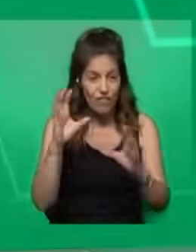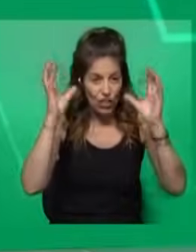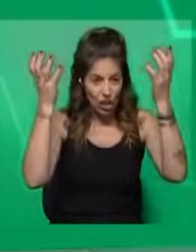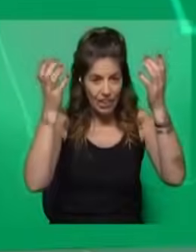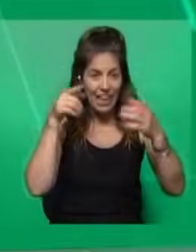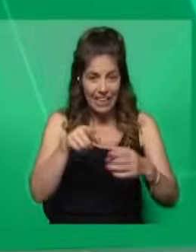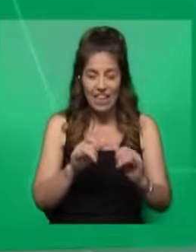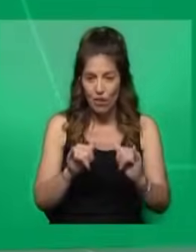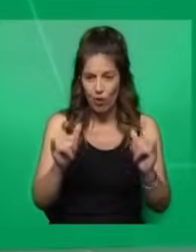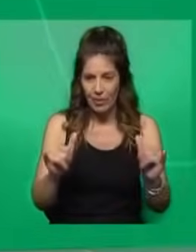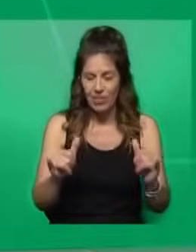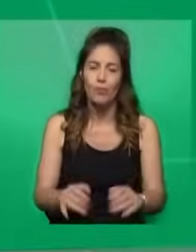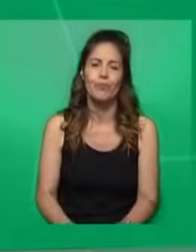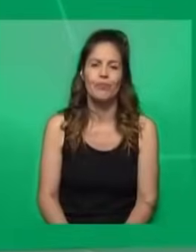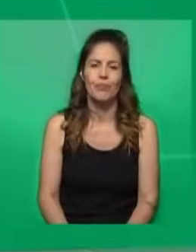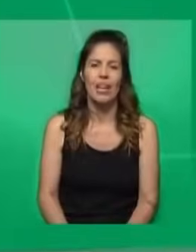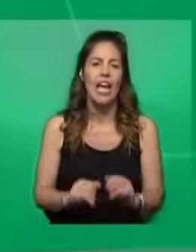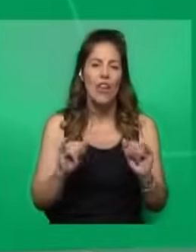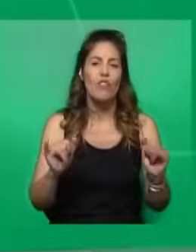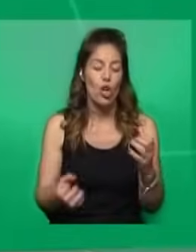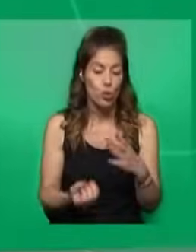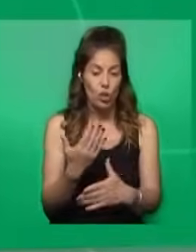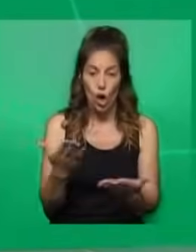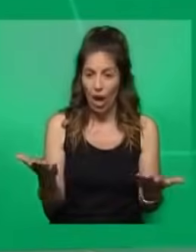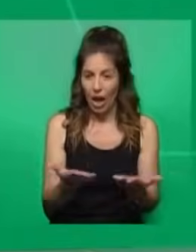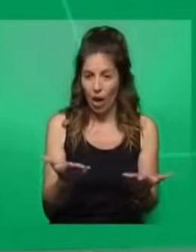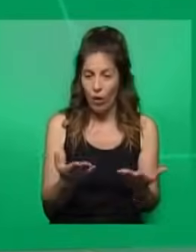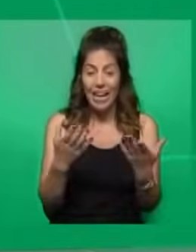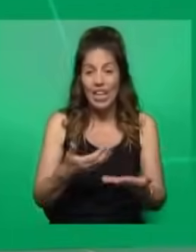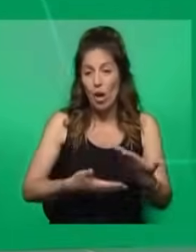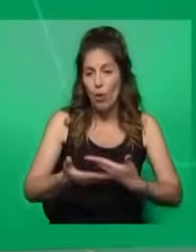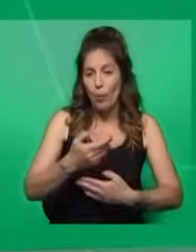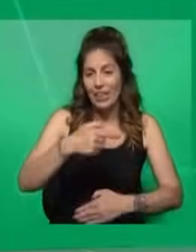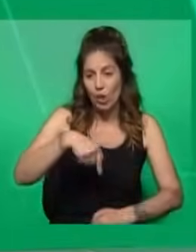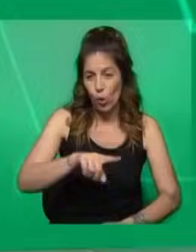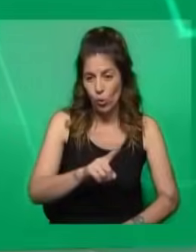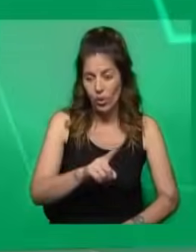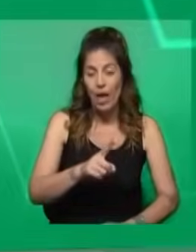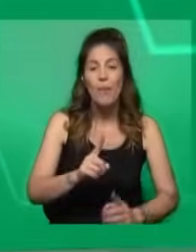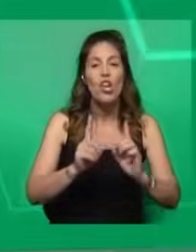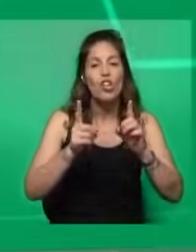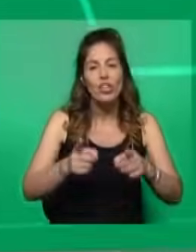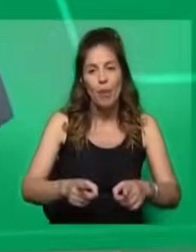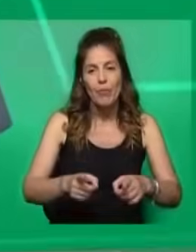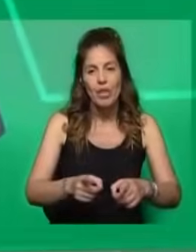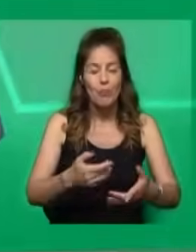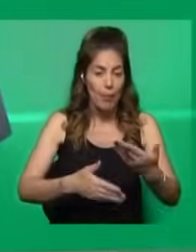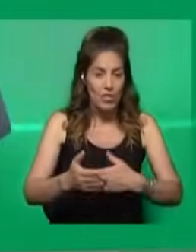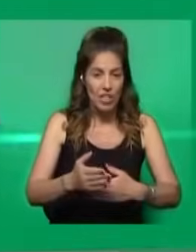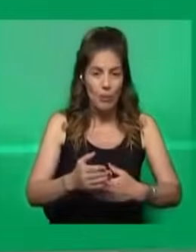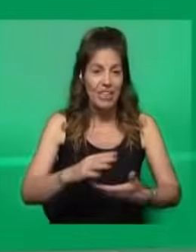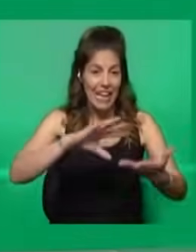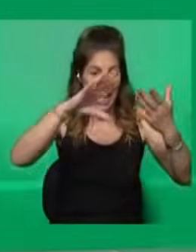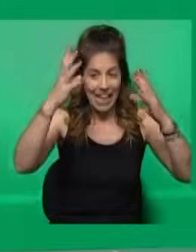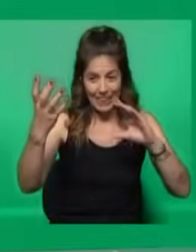Ese es el dato bueno Esta es una información que surgió en las últimas horas y queríamos compartir con ustedes pero también vamos a compartir los datos del